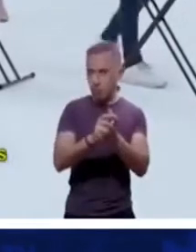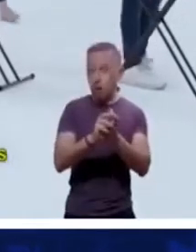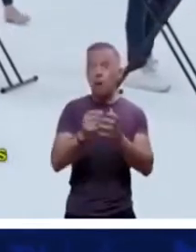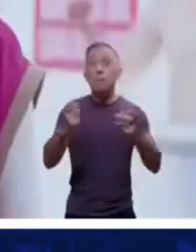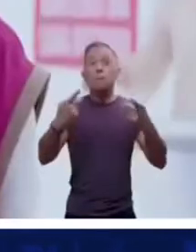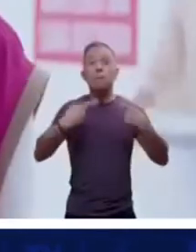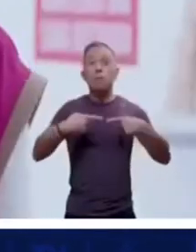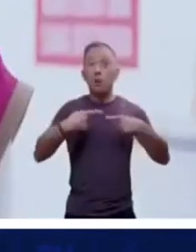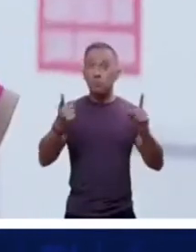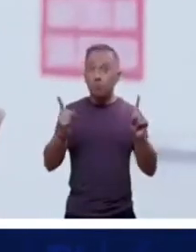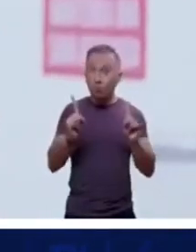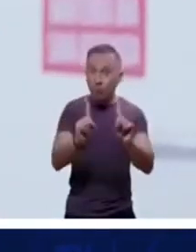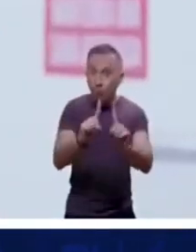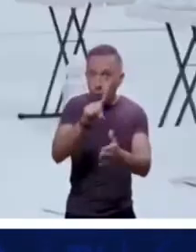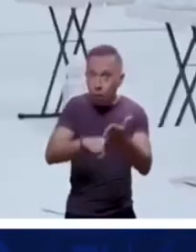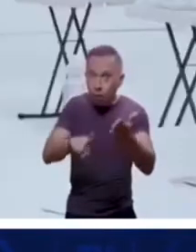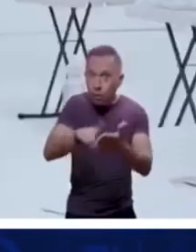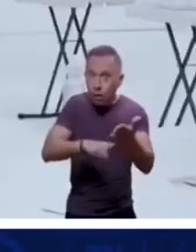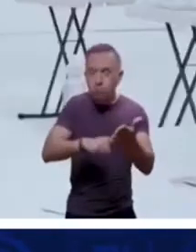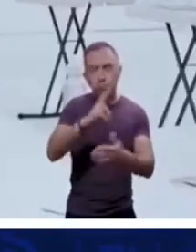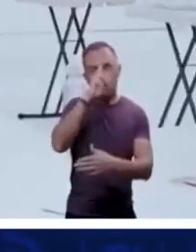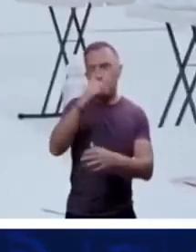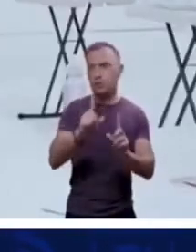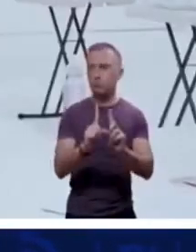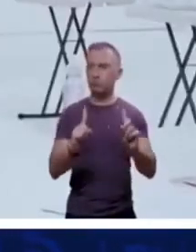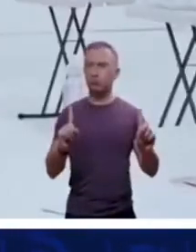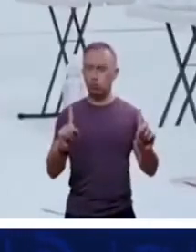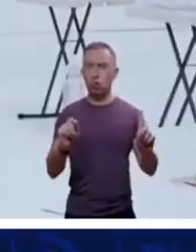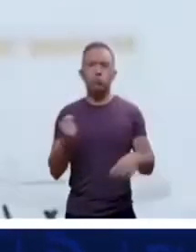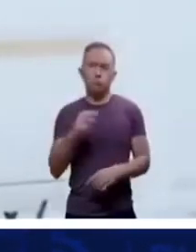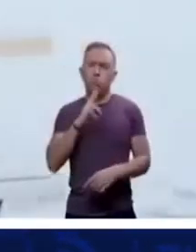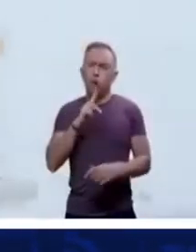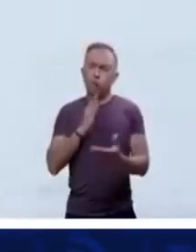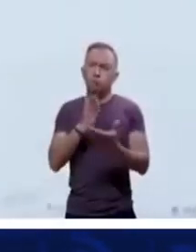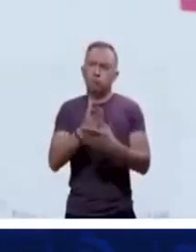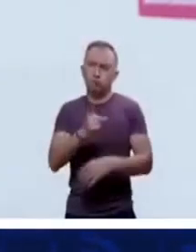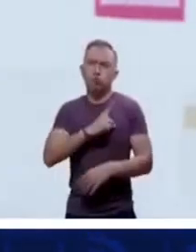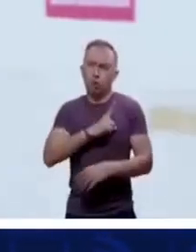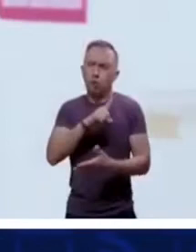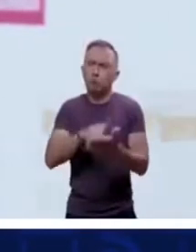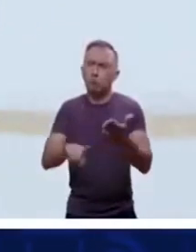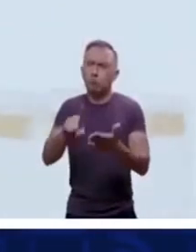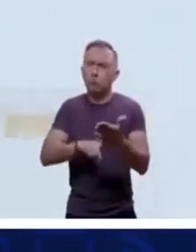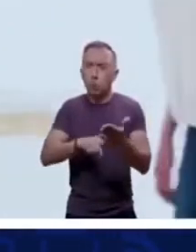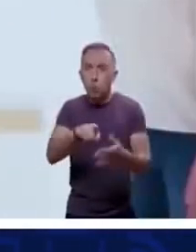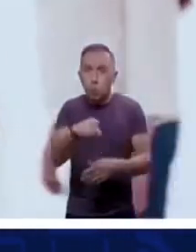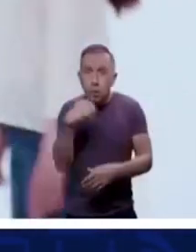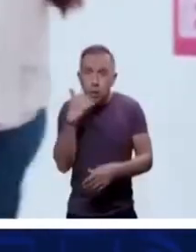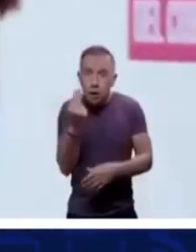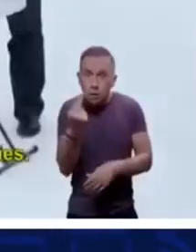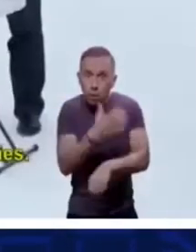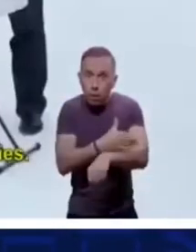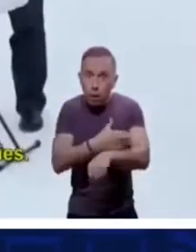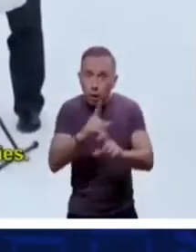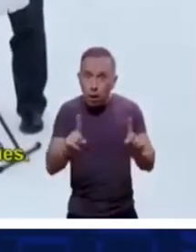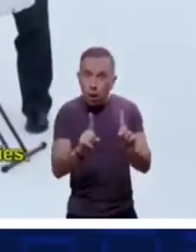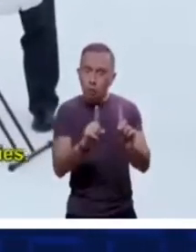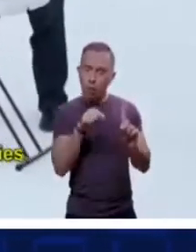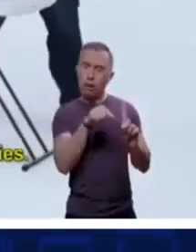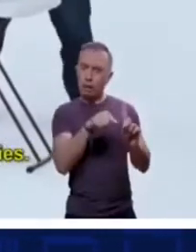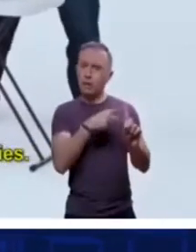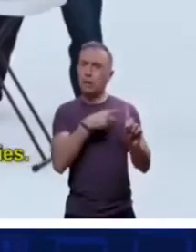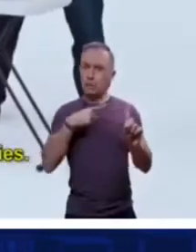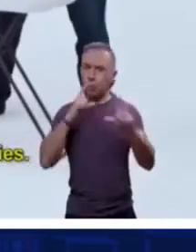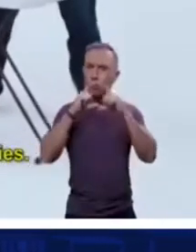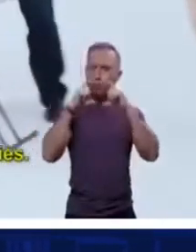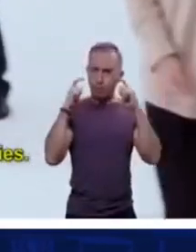checar los horarios recuerda que es de 8 de la mañana a 6 de la tarde sting a donde te toca votar y